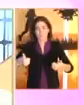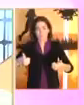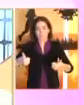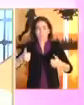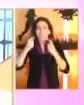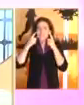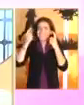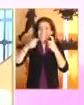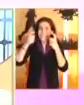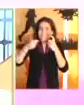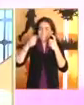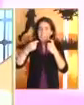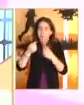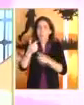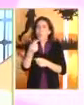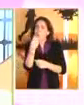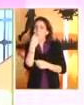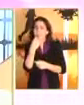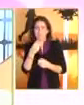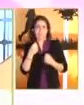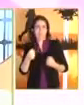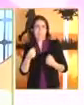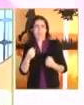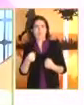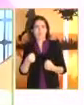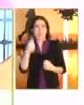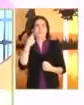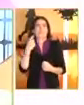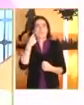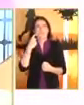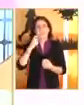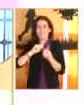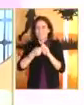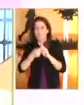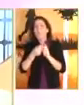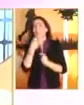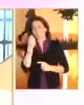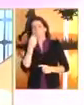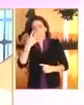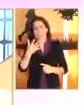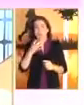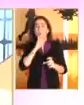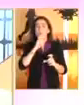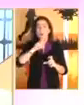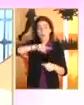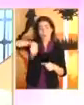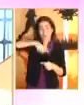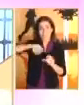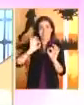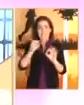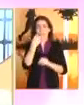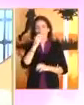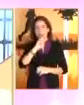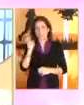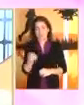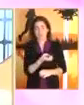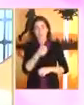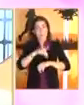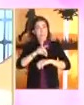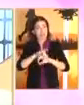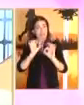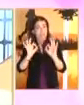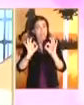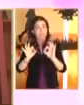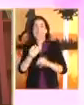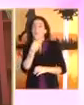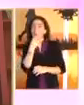intentando comer un poquito mejor de lo que solemos hacer con la rueda de los alimentos. Y gracias a nuestra médico especialista en nutrición, María José Castro.